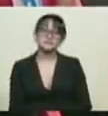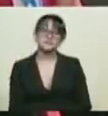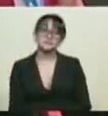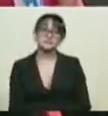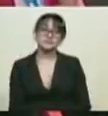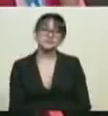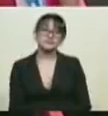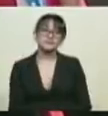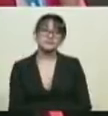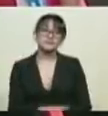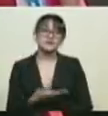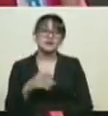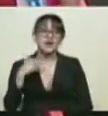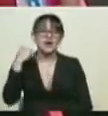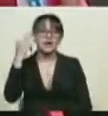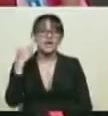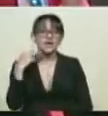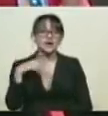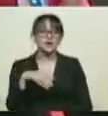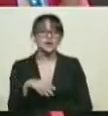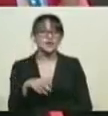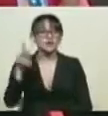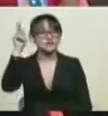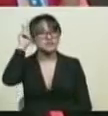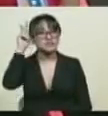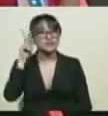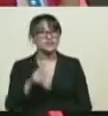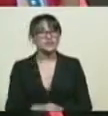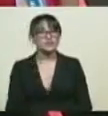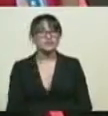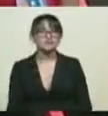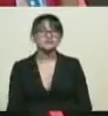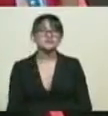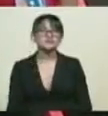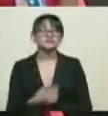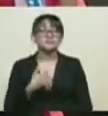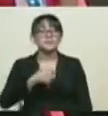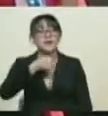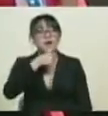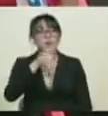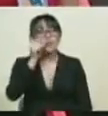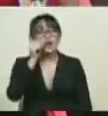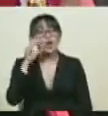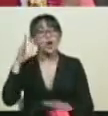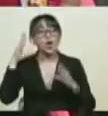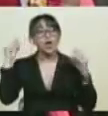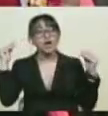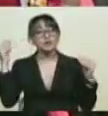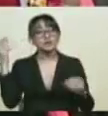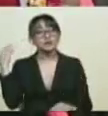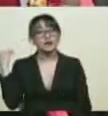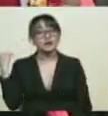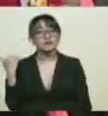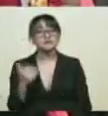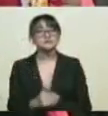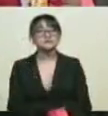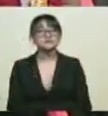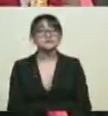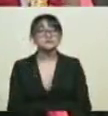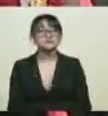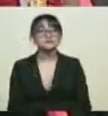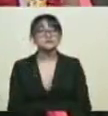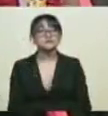Hija de negro y de indio. Y mi abuelo era holandés. Vino